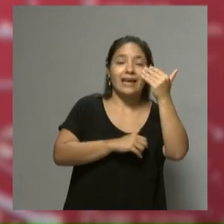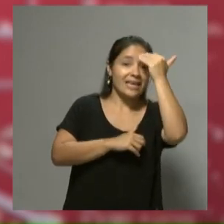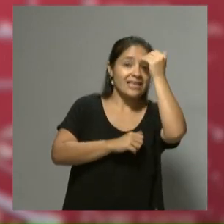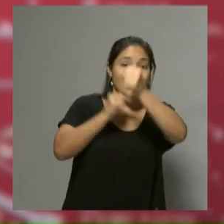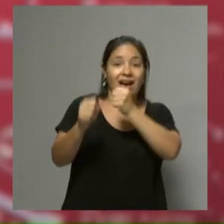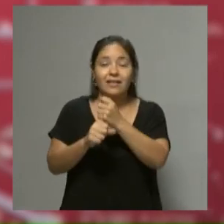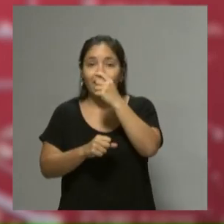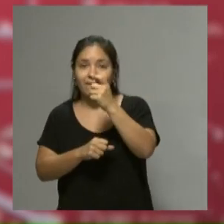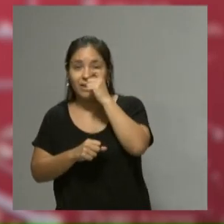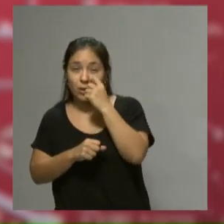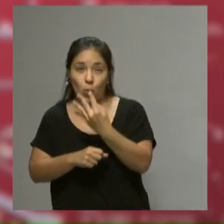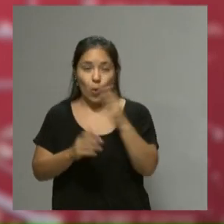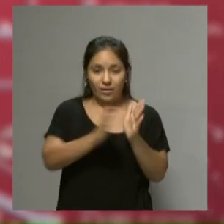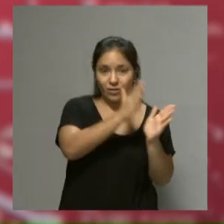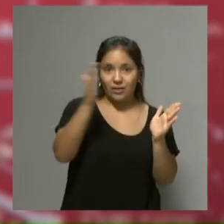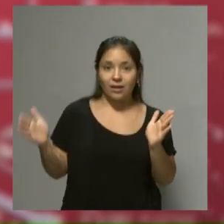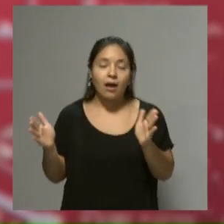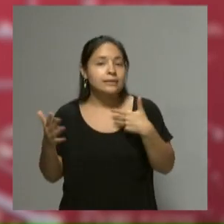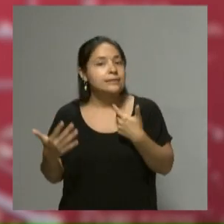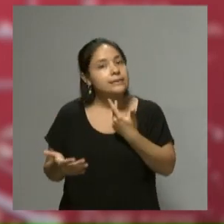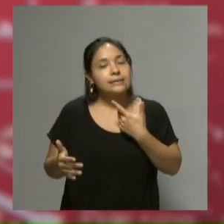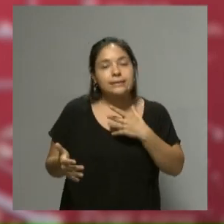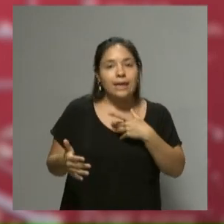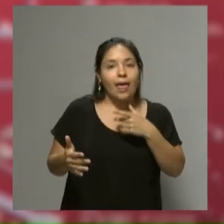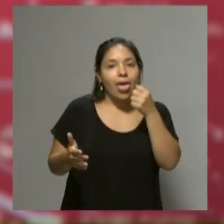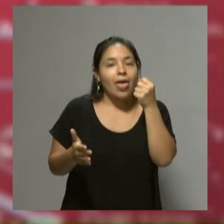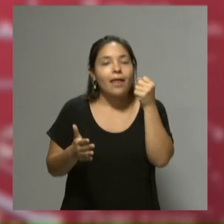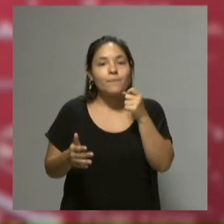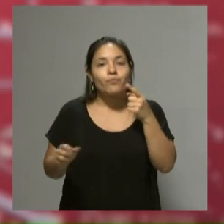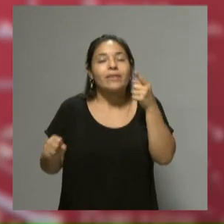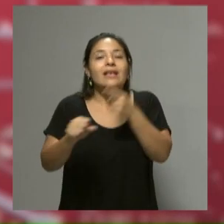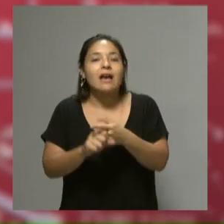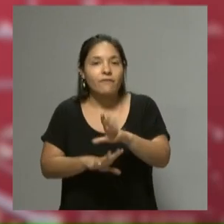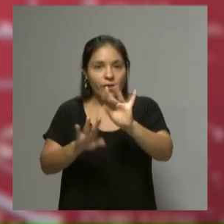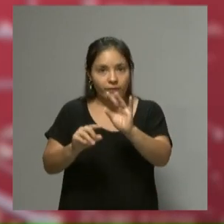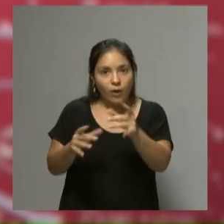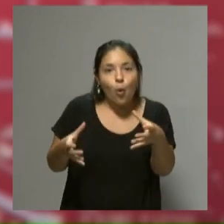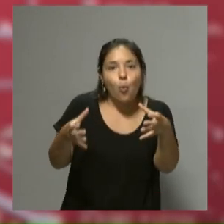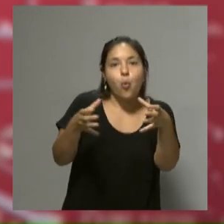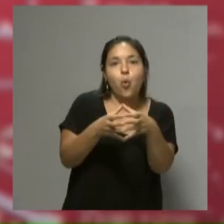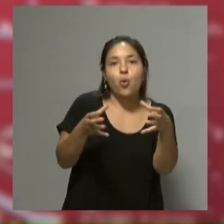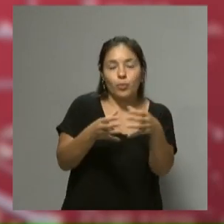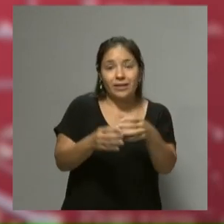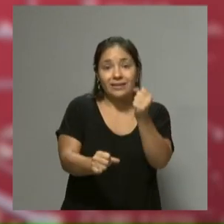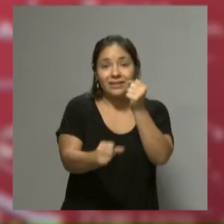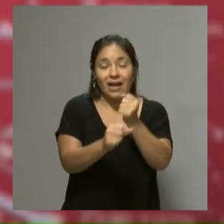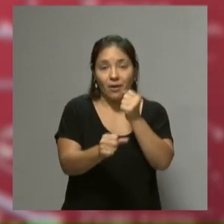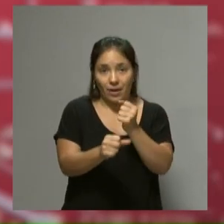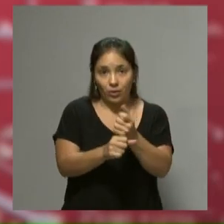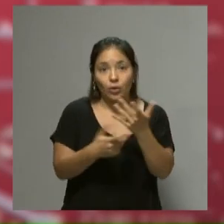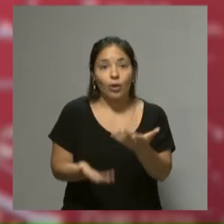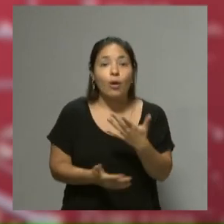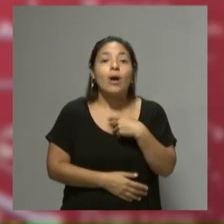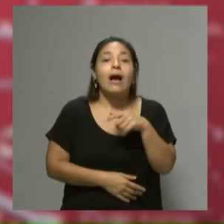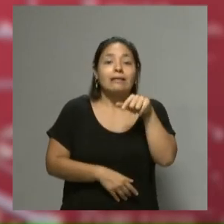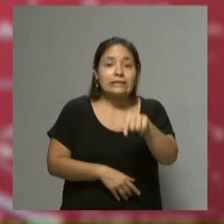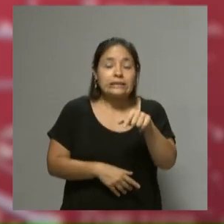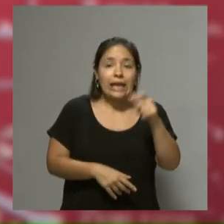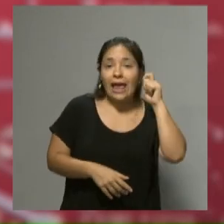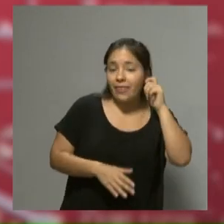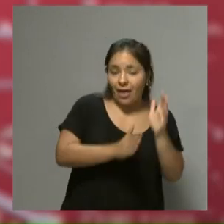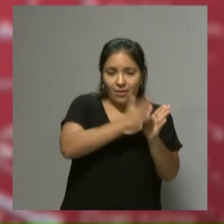Esto agudiza los ya importantes desafíos que enfrentan quienes integran uno de los grupos más vulnerables dentro del mercado de trabajo. Es difícil conseguir trabajo. Digo, el